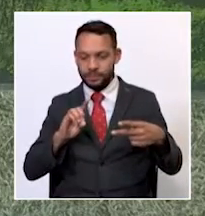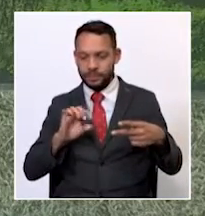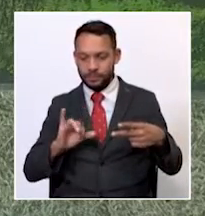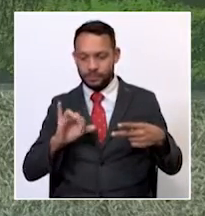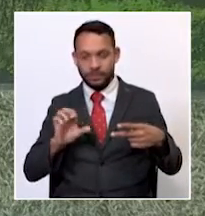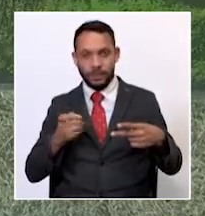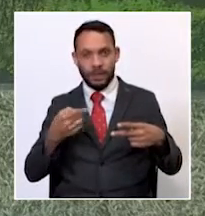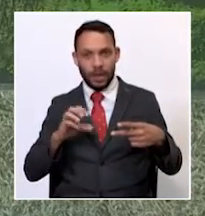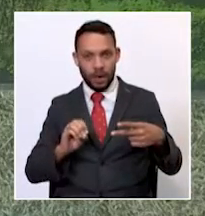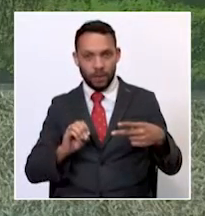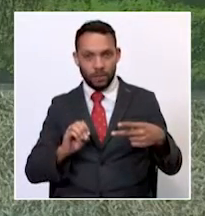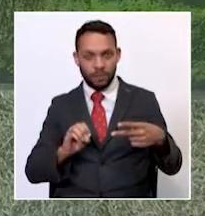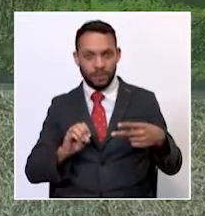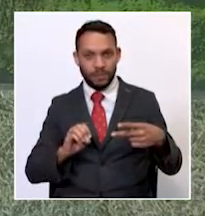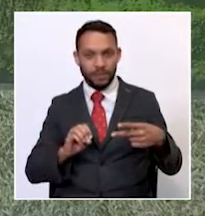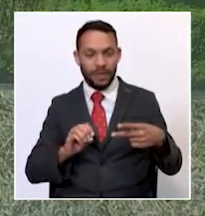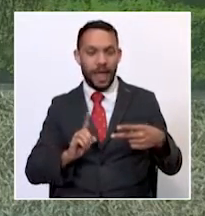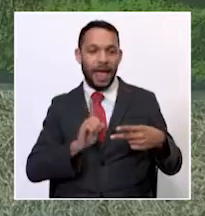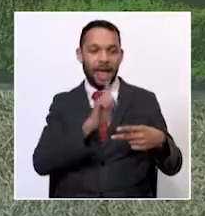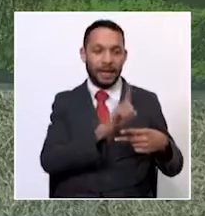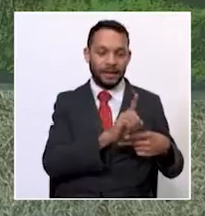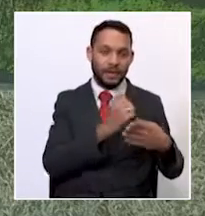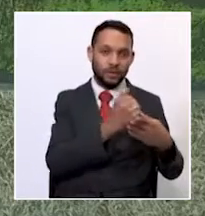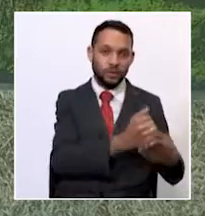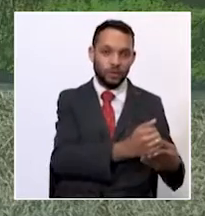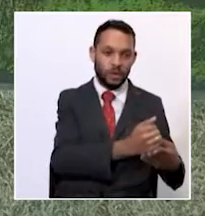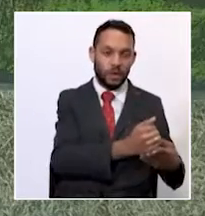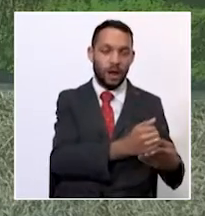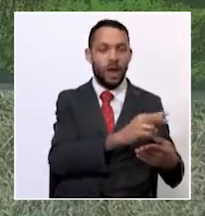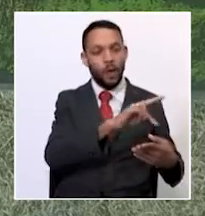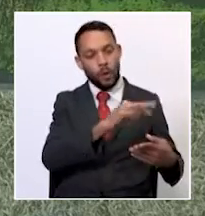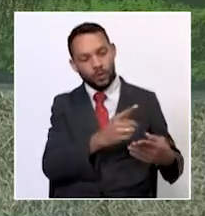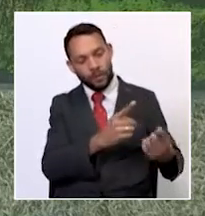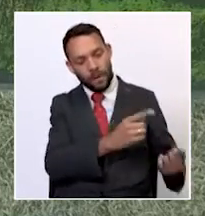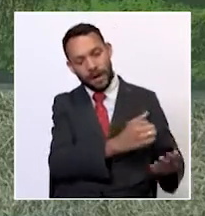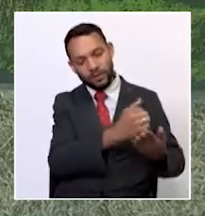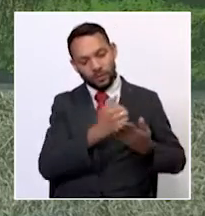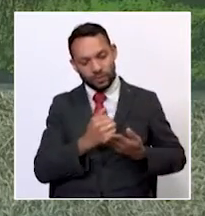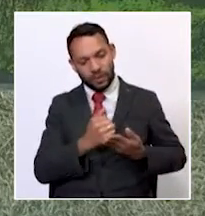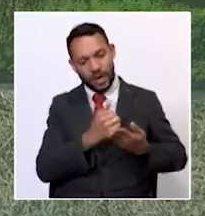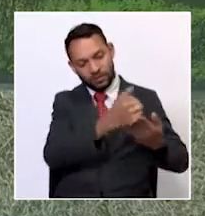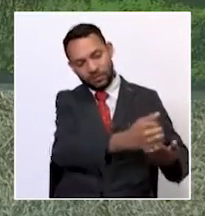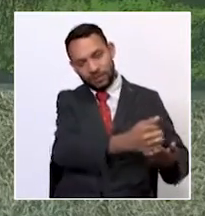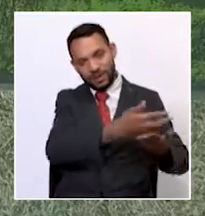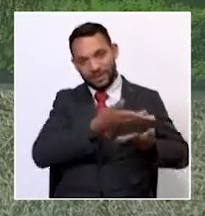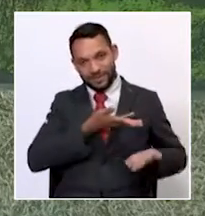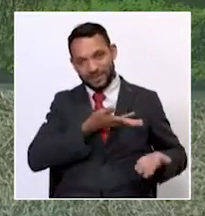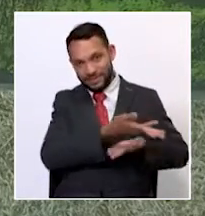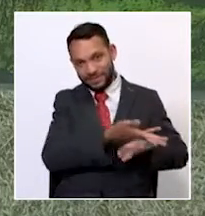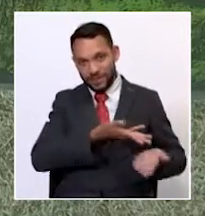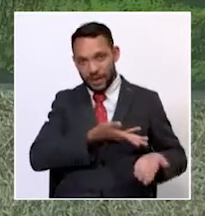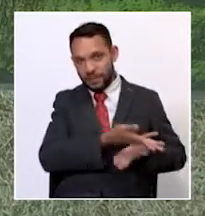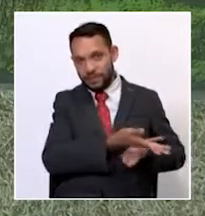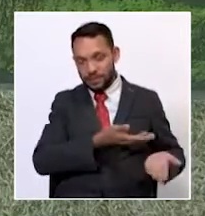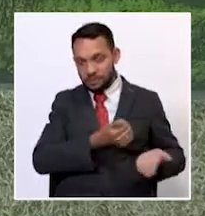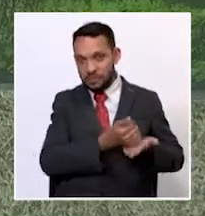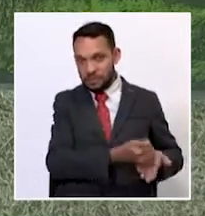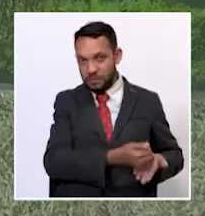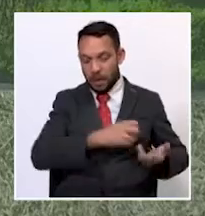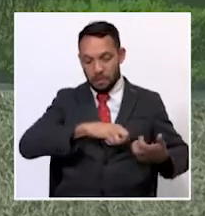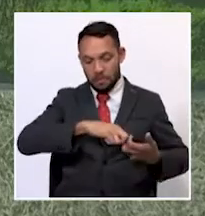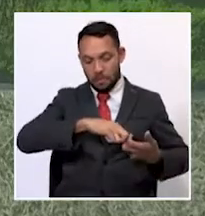Alonso. Porque sí, uno dice, no, Alonso no tiene una patología como de base articular o